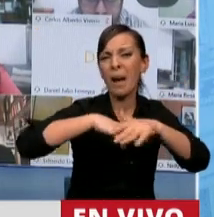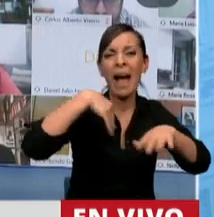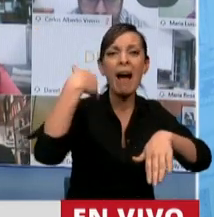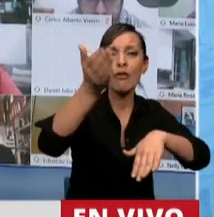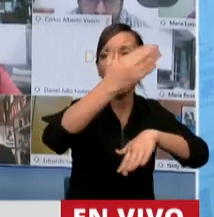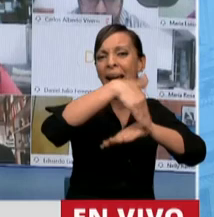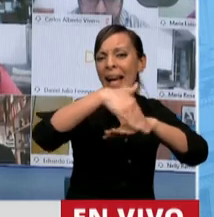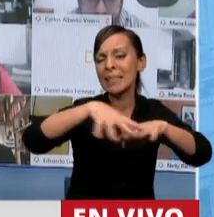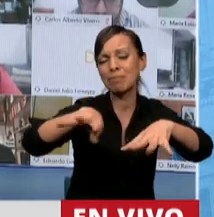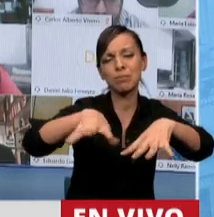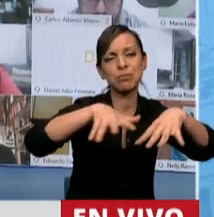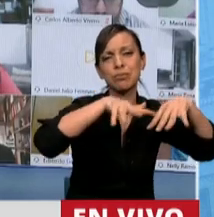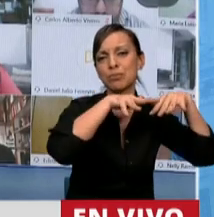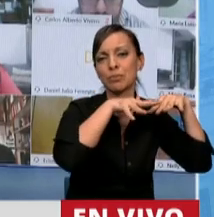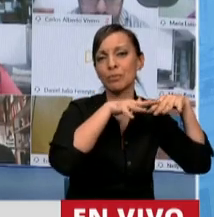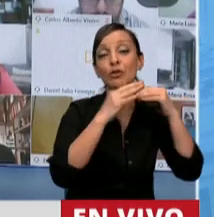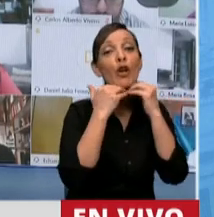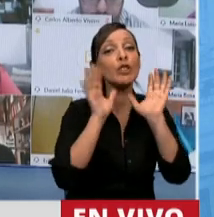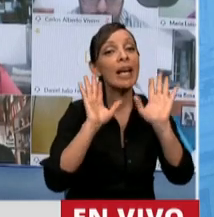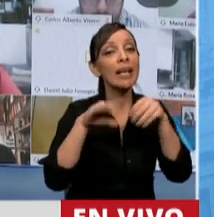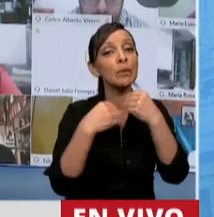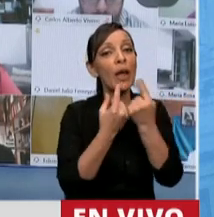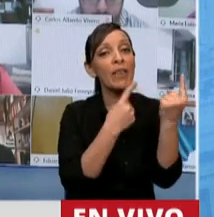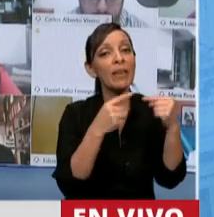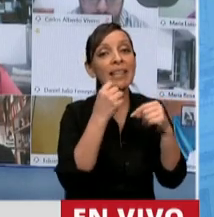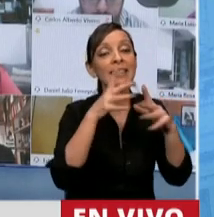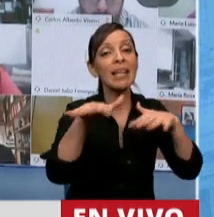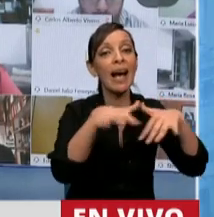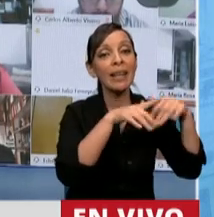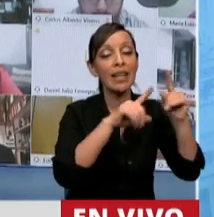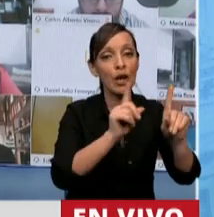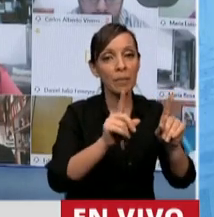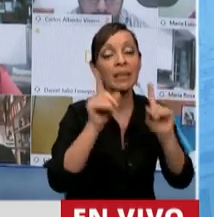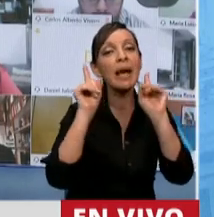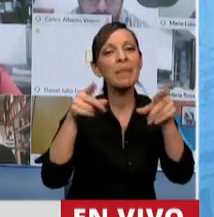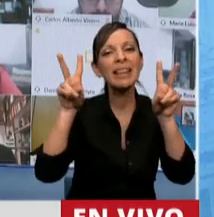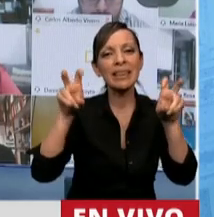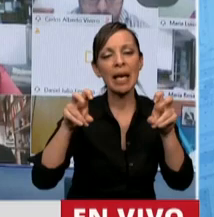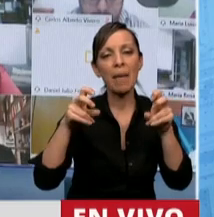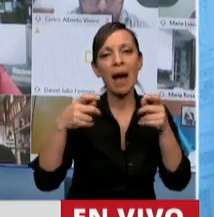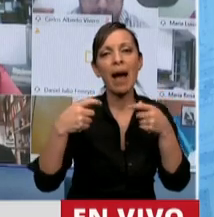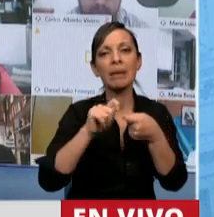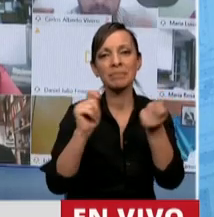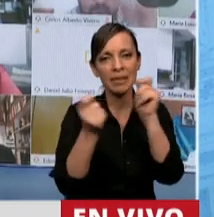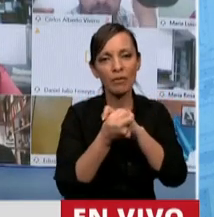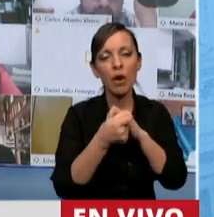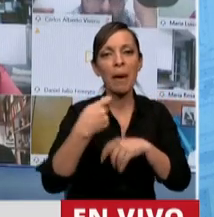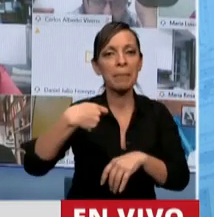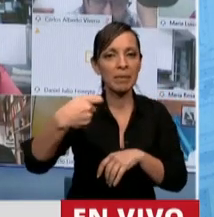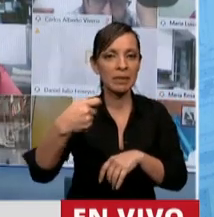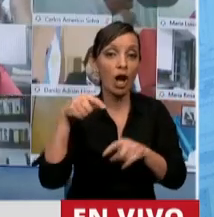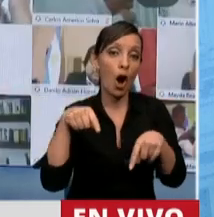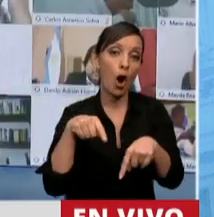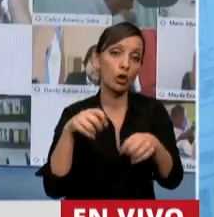el resultado si no hubiese estado la gente en la calle. Voté la movilidad previsional que está hoy suspendida por este